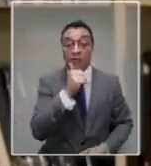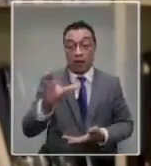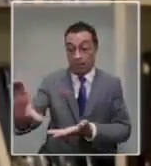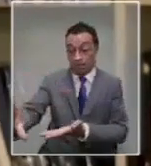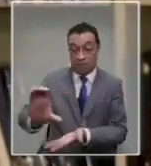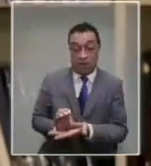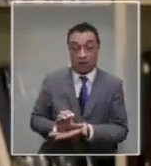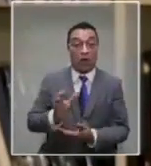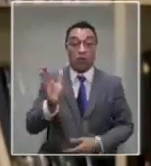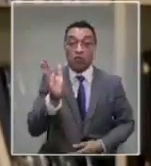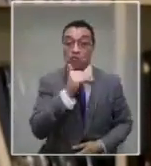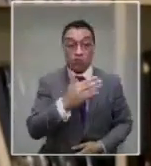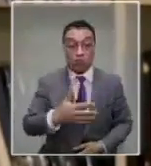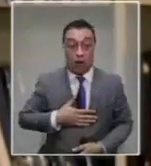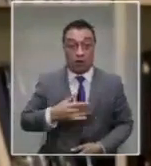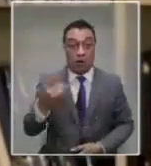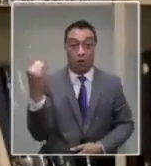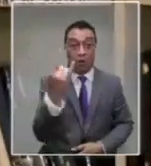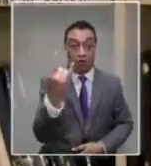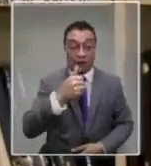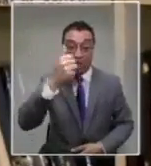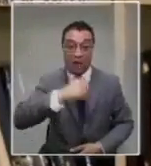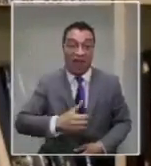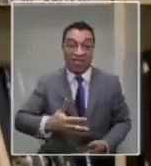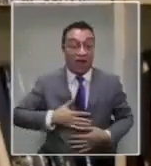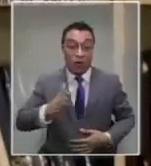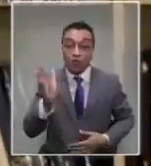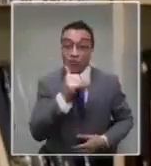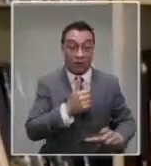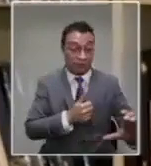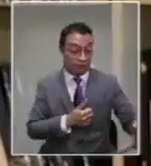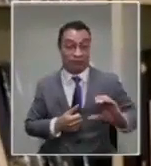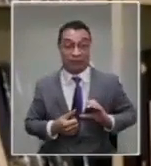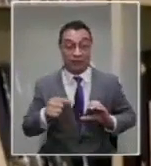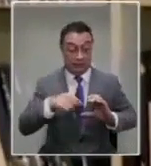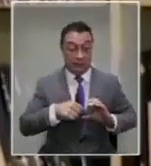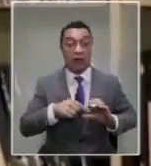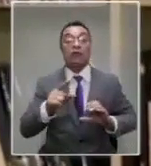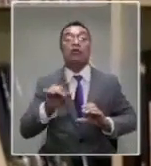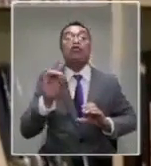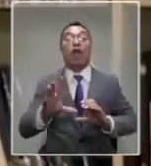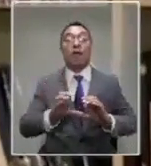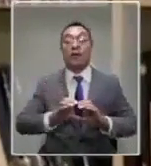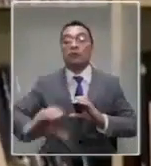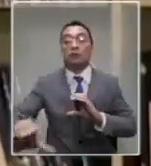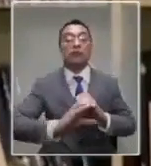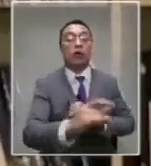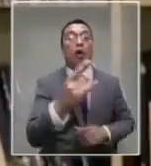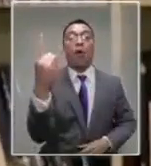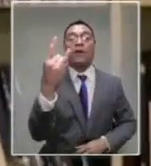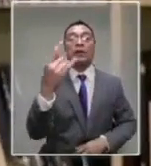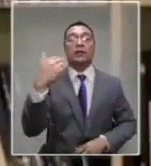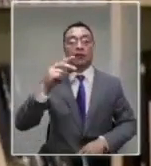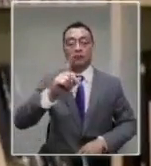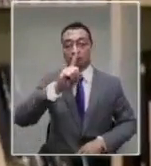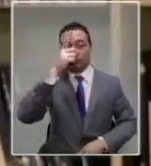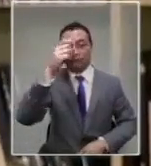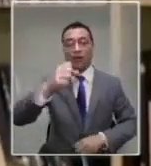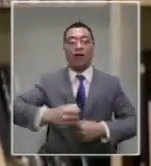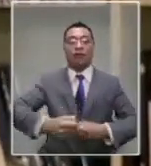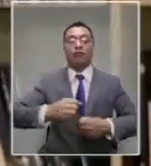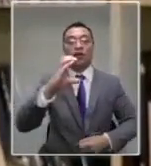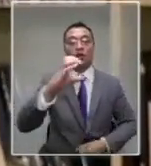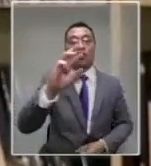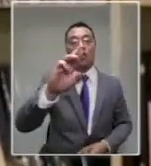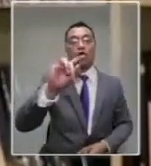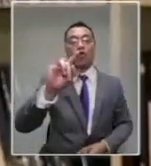cuando uno no tiene aportes basales, como no los tenemos las universidades privadas, y los aportes basales se destinan básicamente a las universidades tradicionales y a las